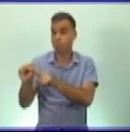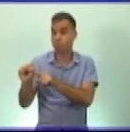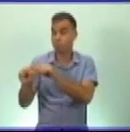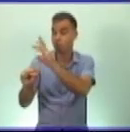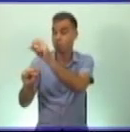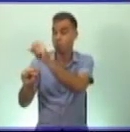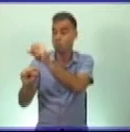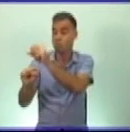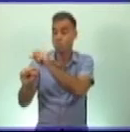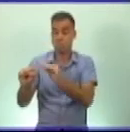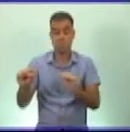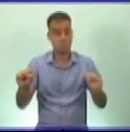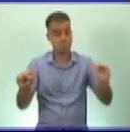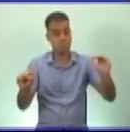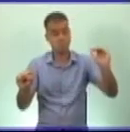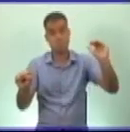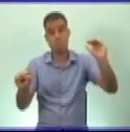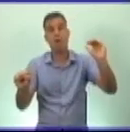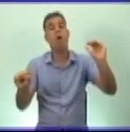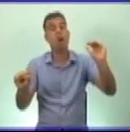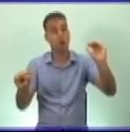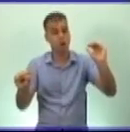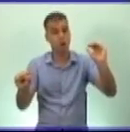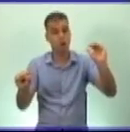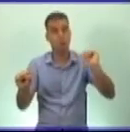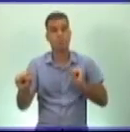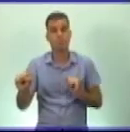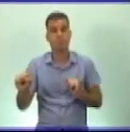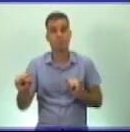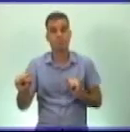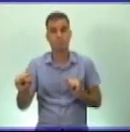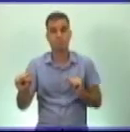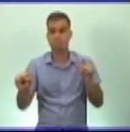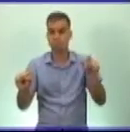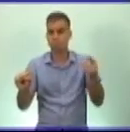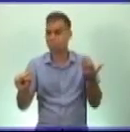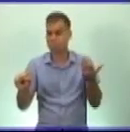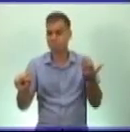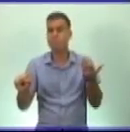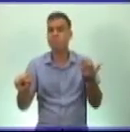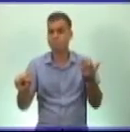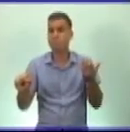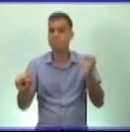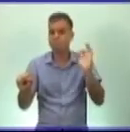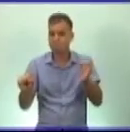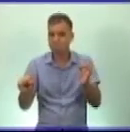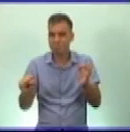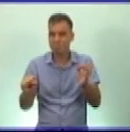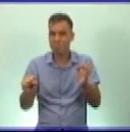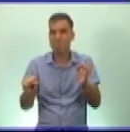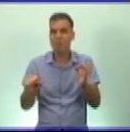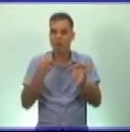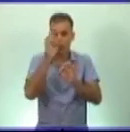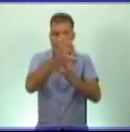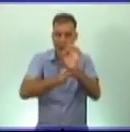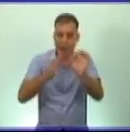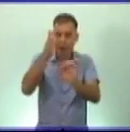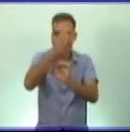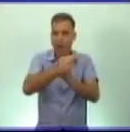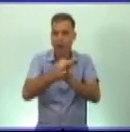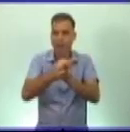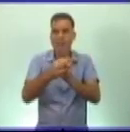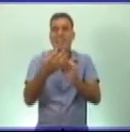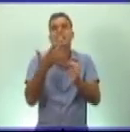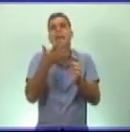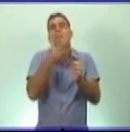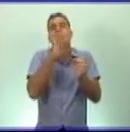oxidación, ¿verdad? Ese aumento del número de oxidación está dado por la pérdida de electrones, pero es una pérdida aparente. ¿Por qué?